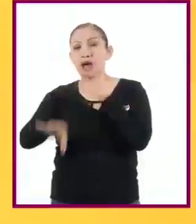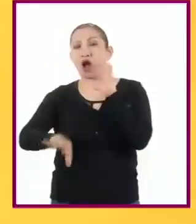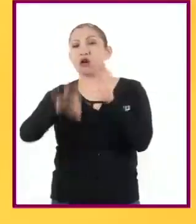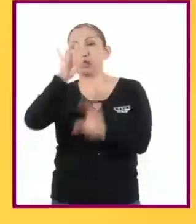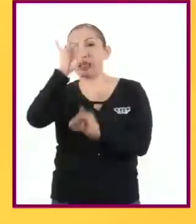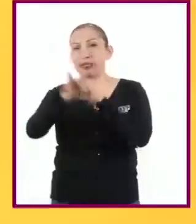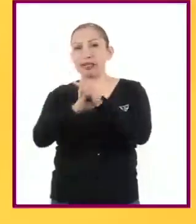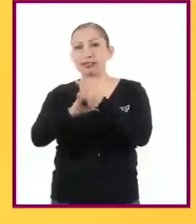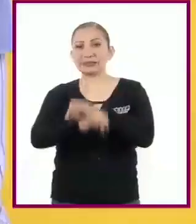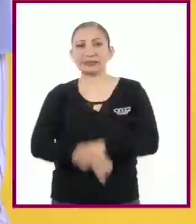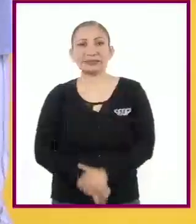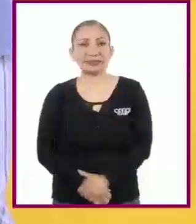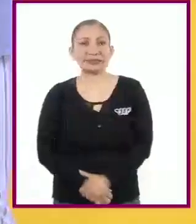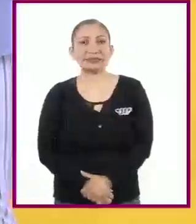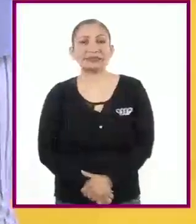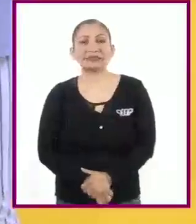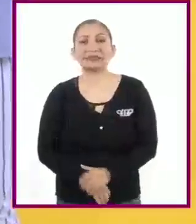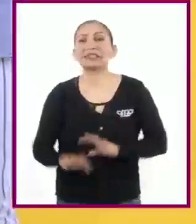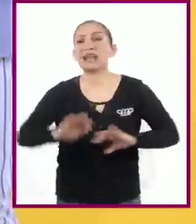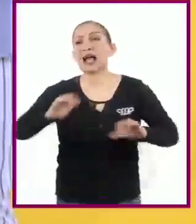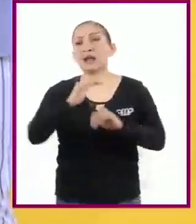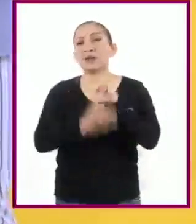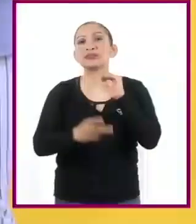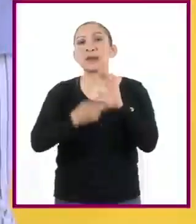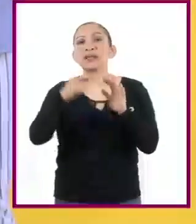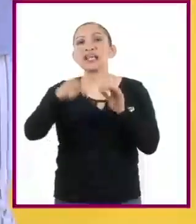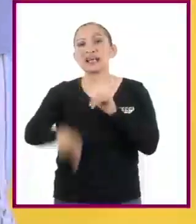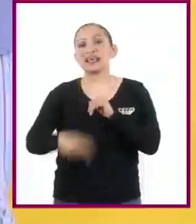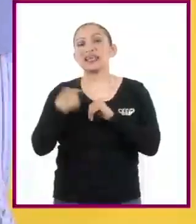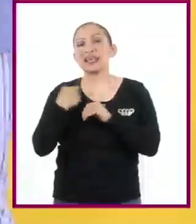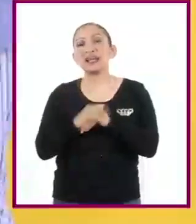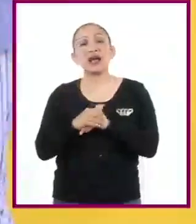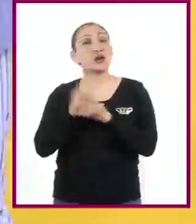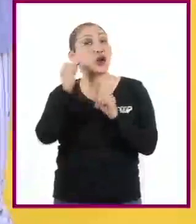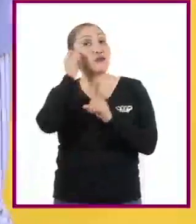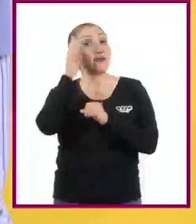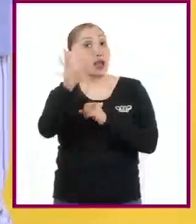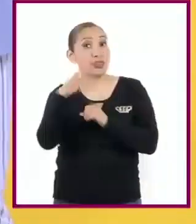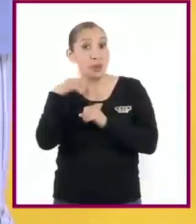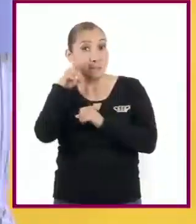encontrar por internet. Hemos llegado al final de esta emisión. No